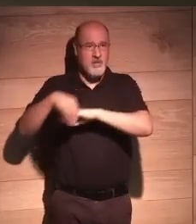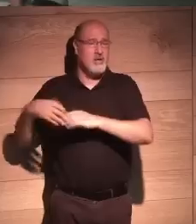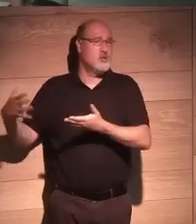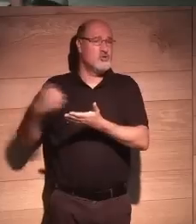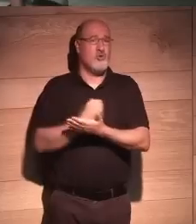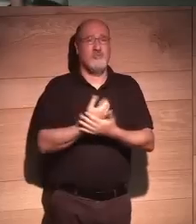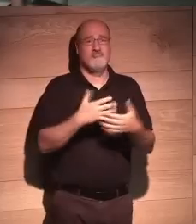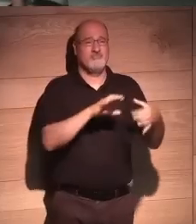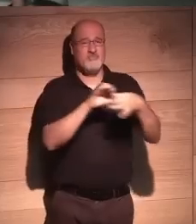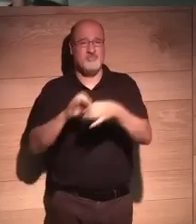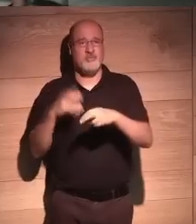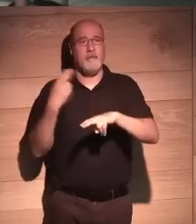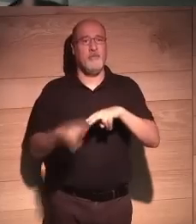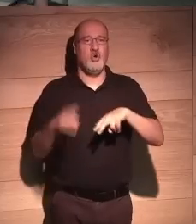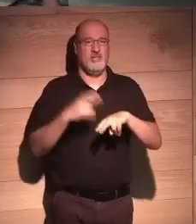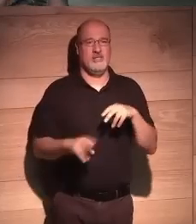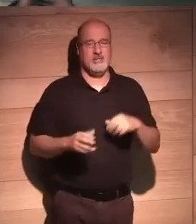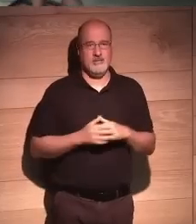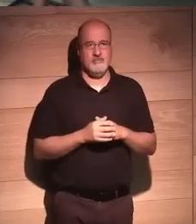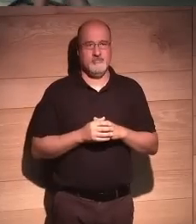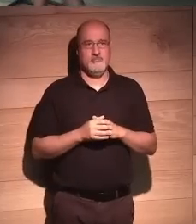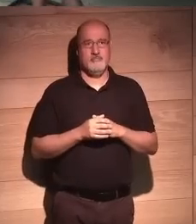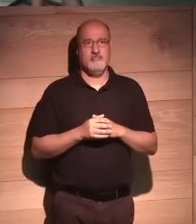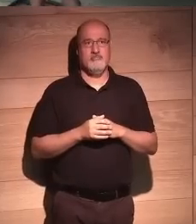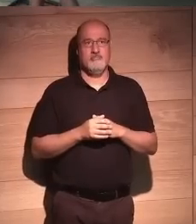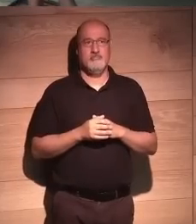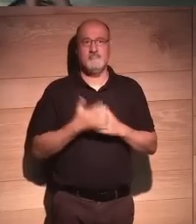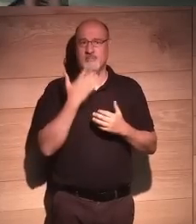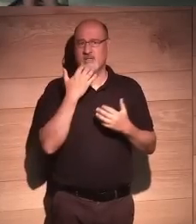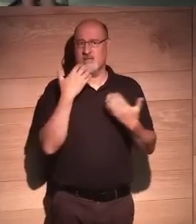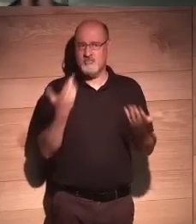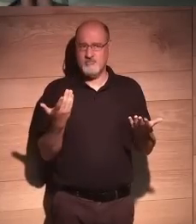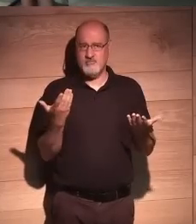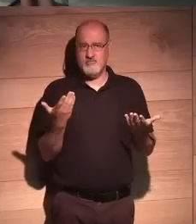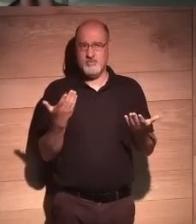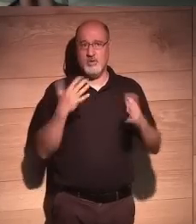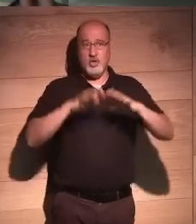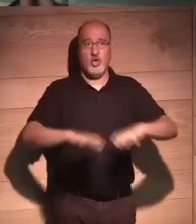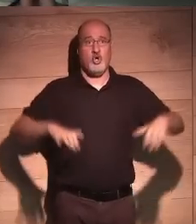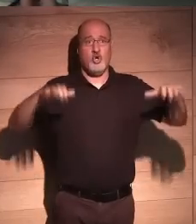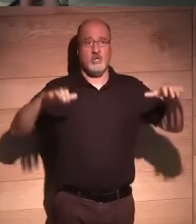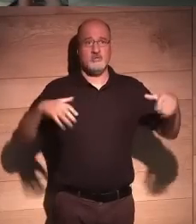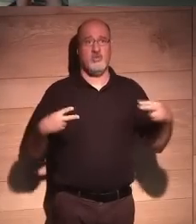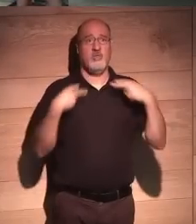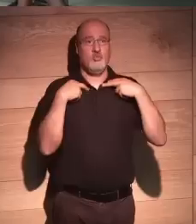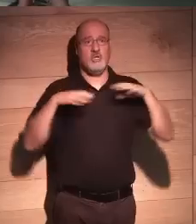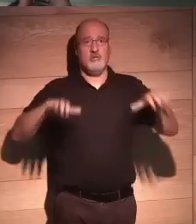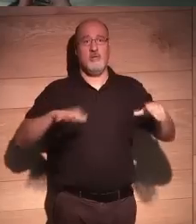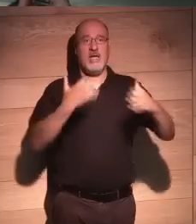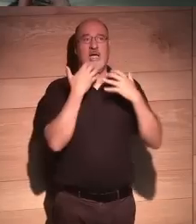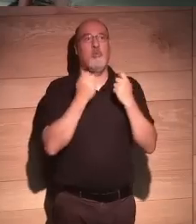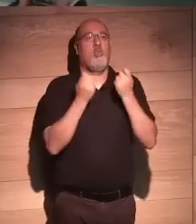y tan politizado que efectivamente ahí yo no sé si existe. Pero ¿y es ejemplarizante una sesión, un pleno del Congreso, usted cree?